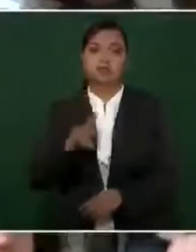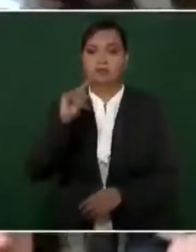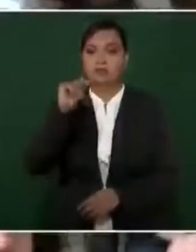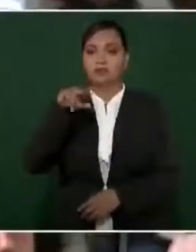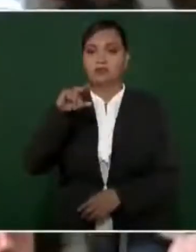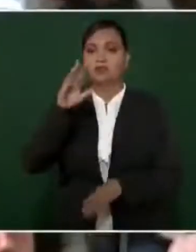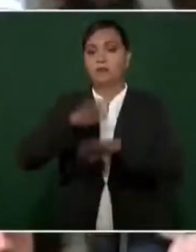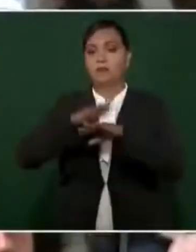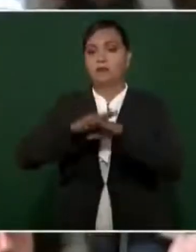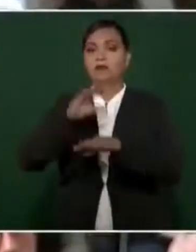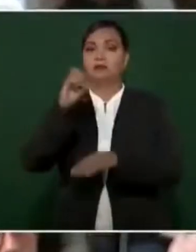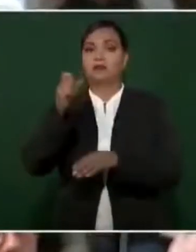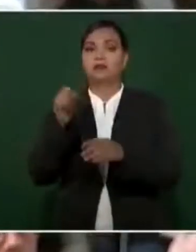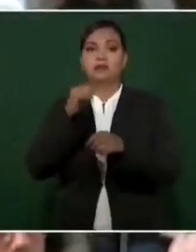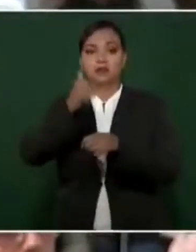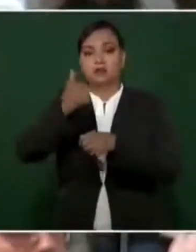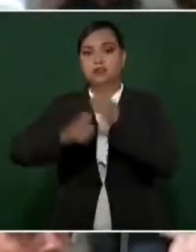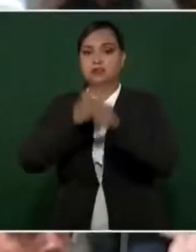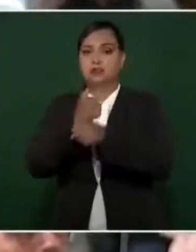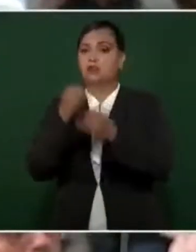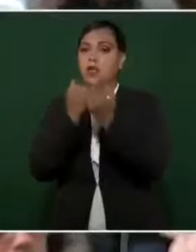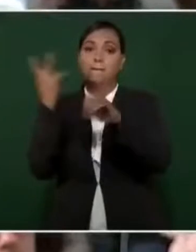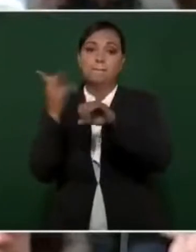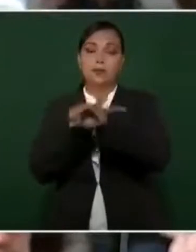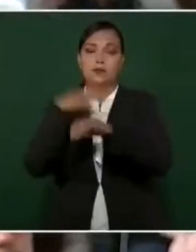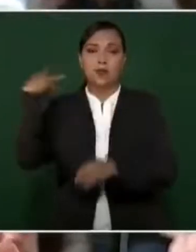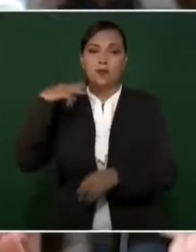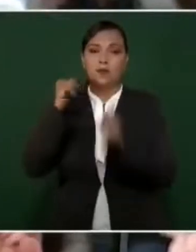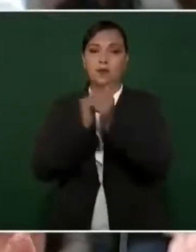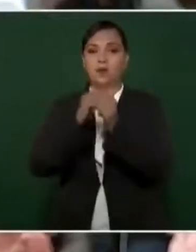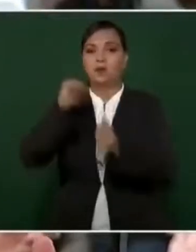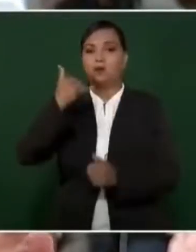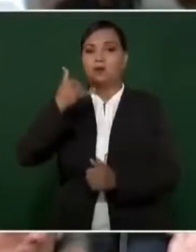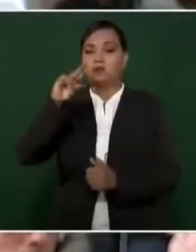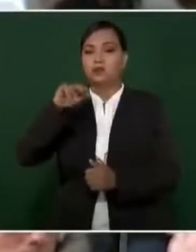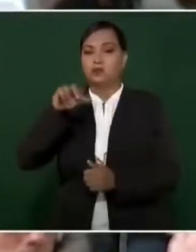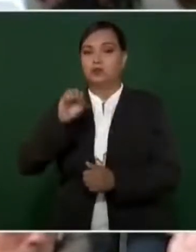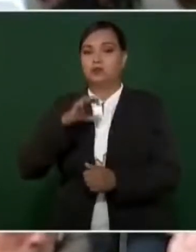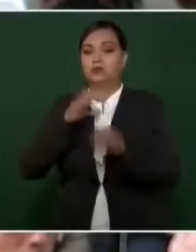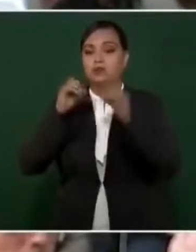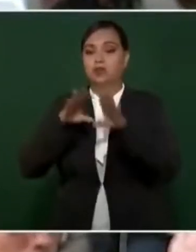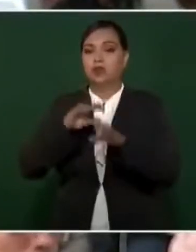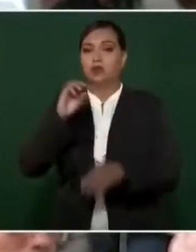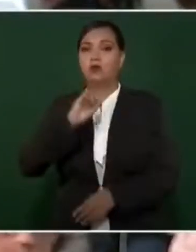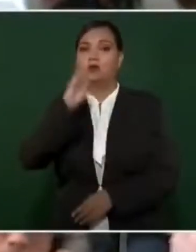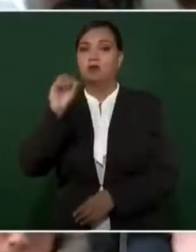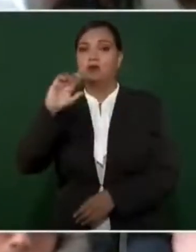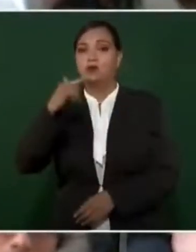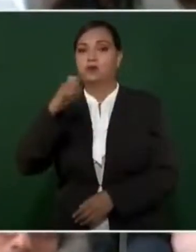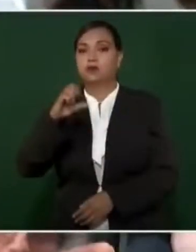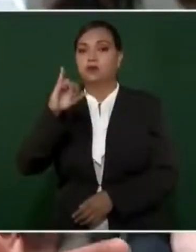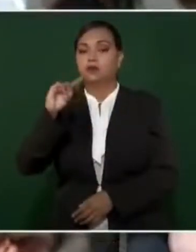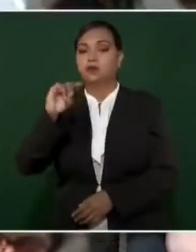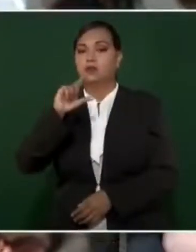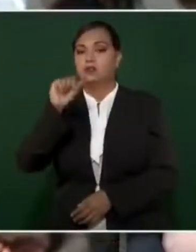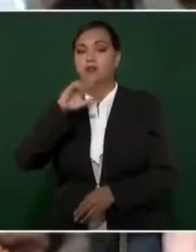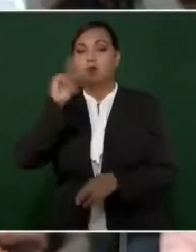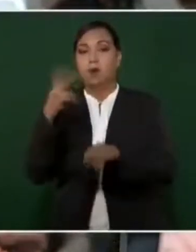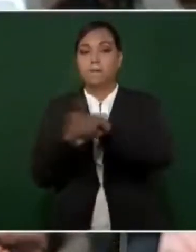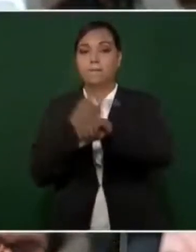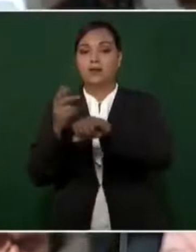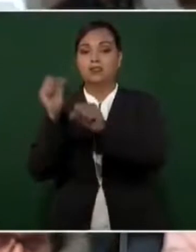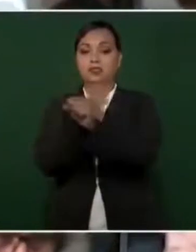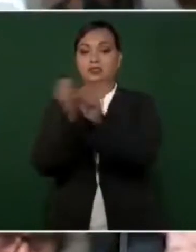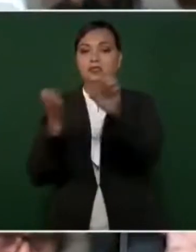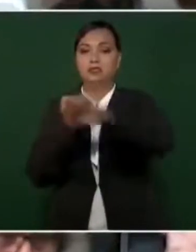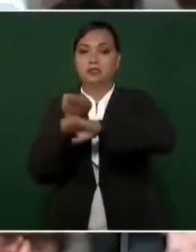en Veracruz con Miguel Ángel Yunes, que dejó a Jorge Winkler, y después, tras una situación de violencia en el Estado, el Congreso